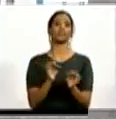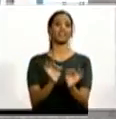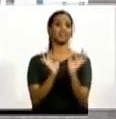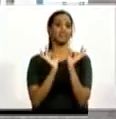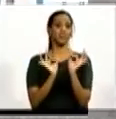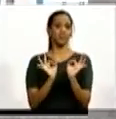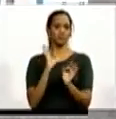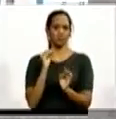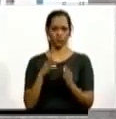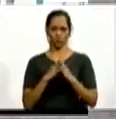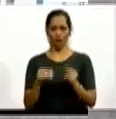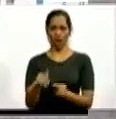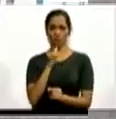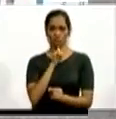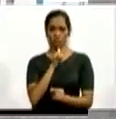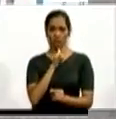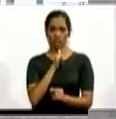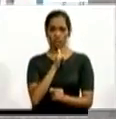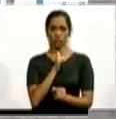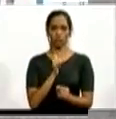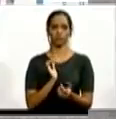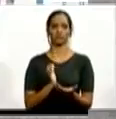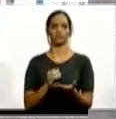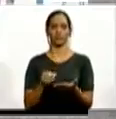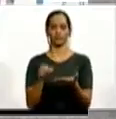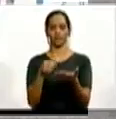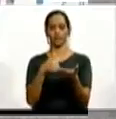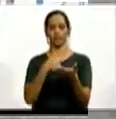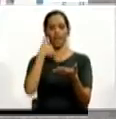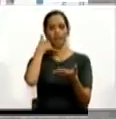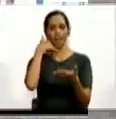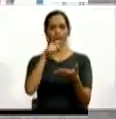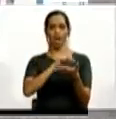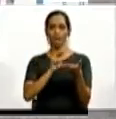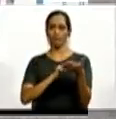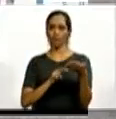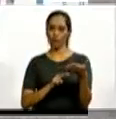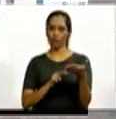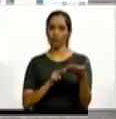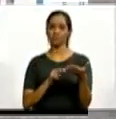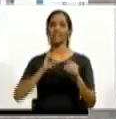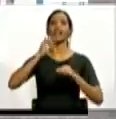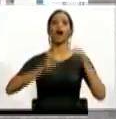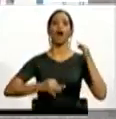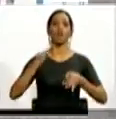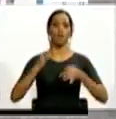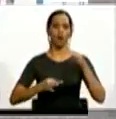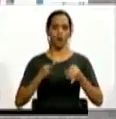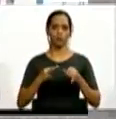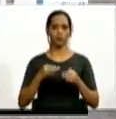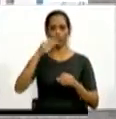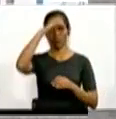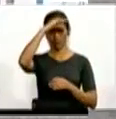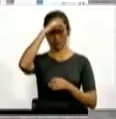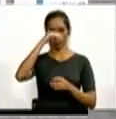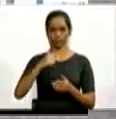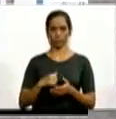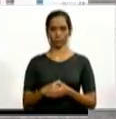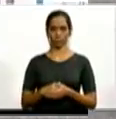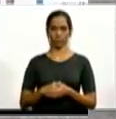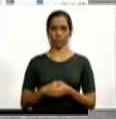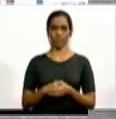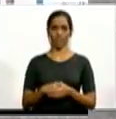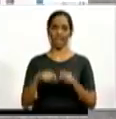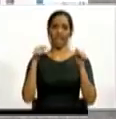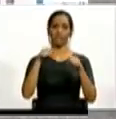habla de que toda la información se extrajo del teléfono de Giuliani, que es el abogado de Donald Trump.